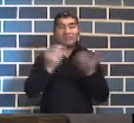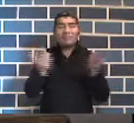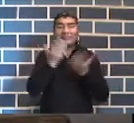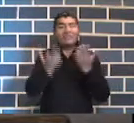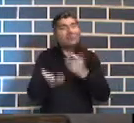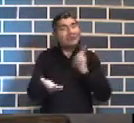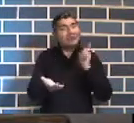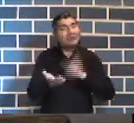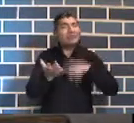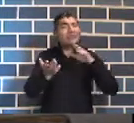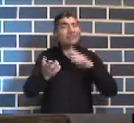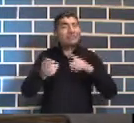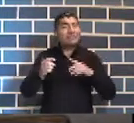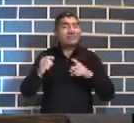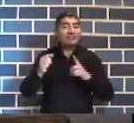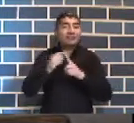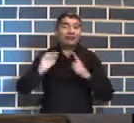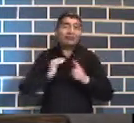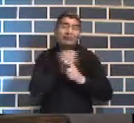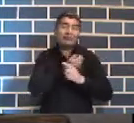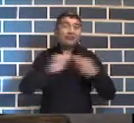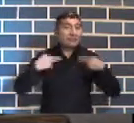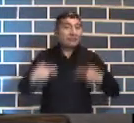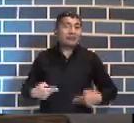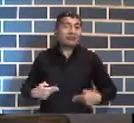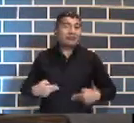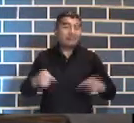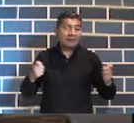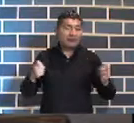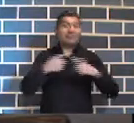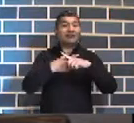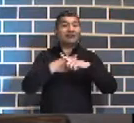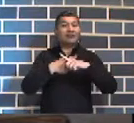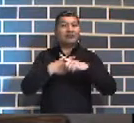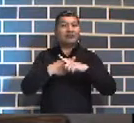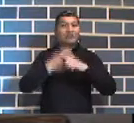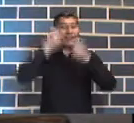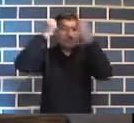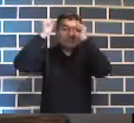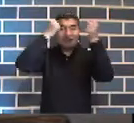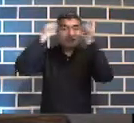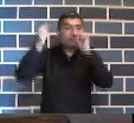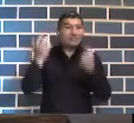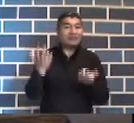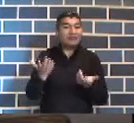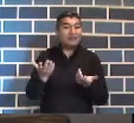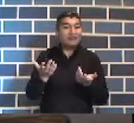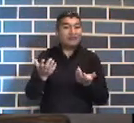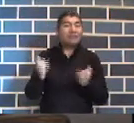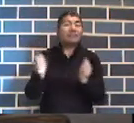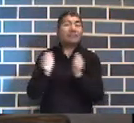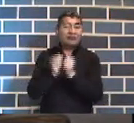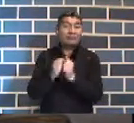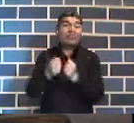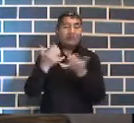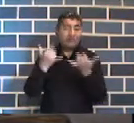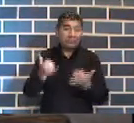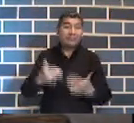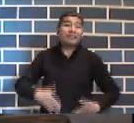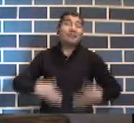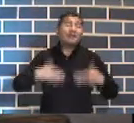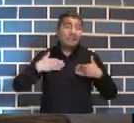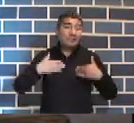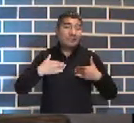veces hasta nuestra humanidad choca y se rebela con lo que estamos viviendo y